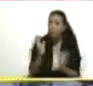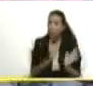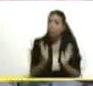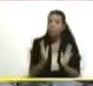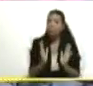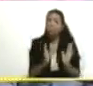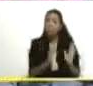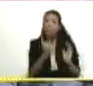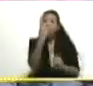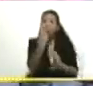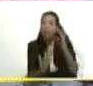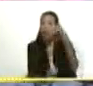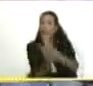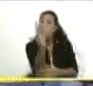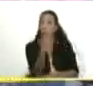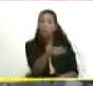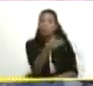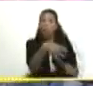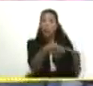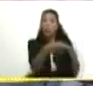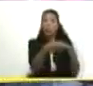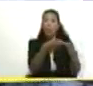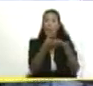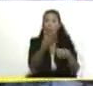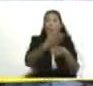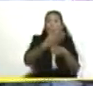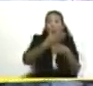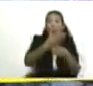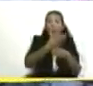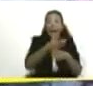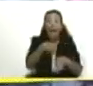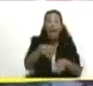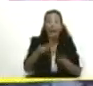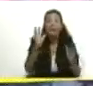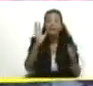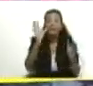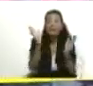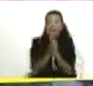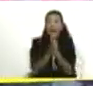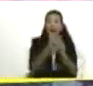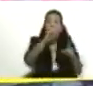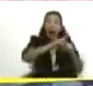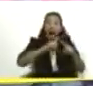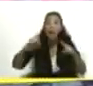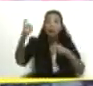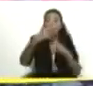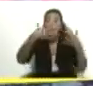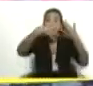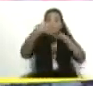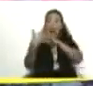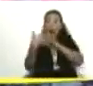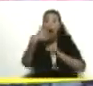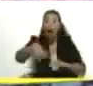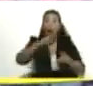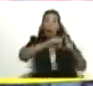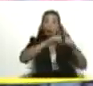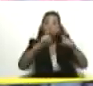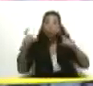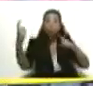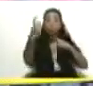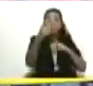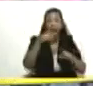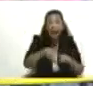Una de ellas, el Grupo Madera en San Agustín del Sur, en el barrio Marín. El afinque de